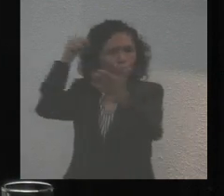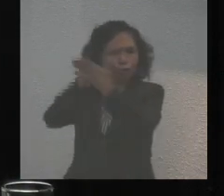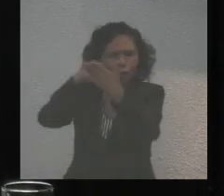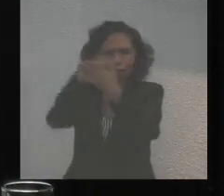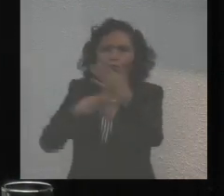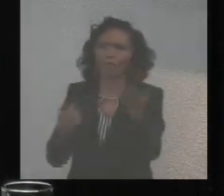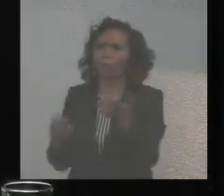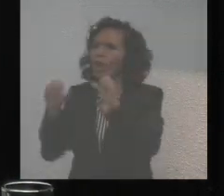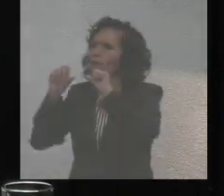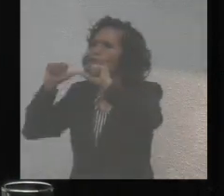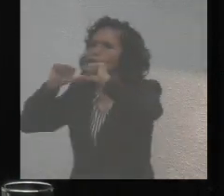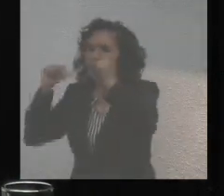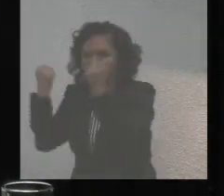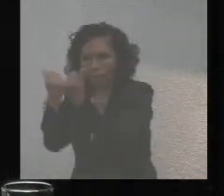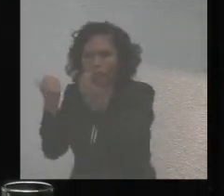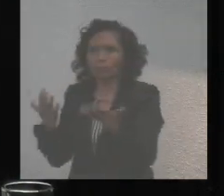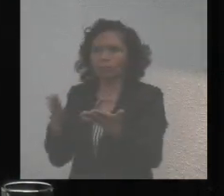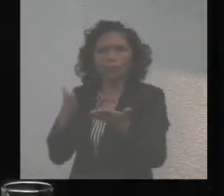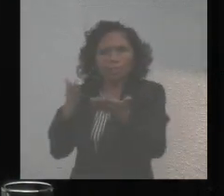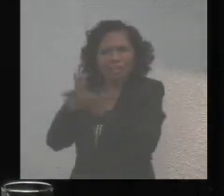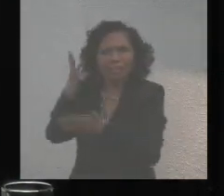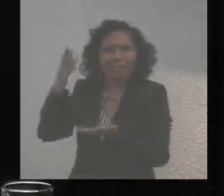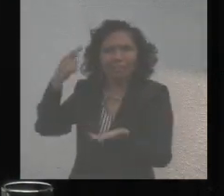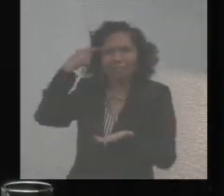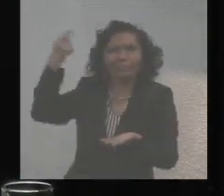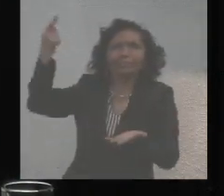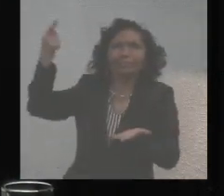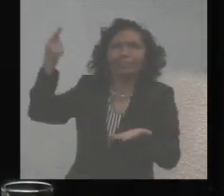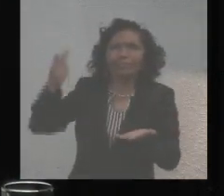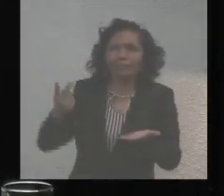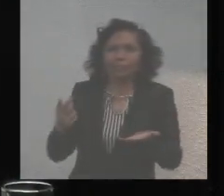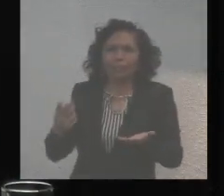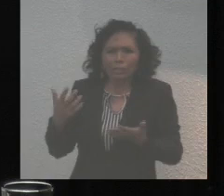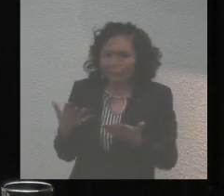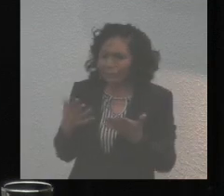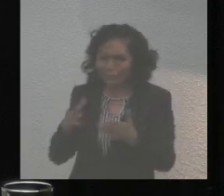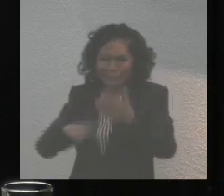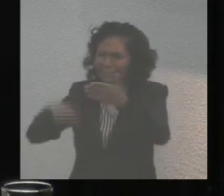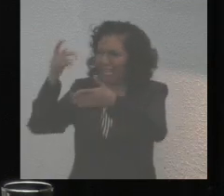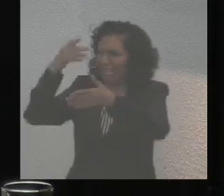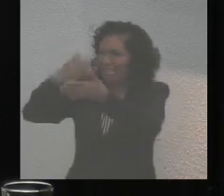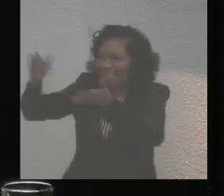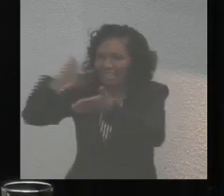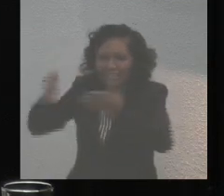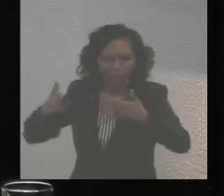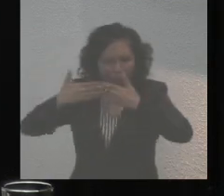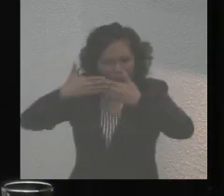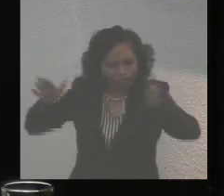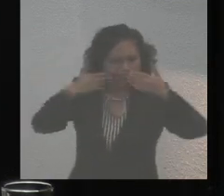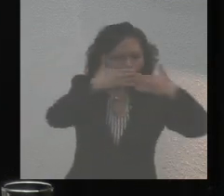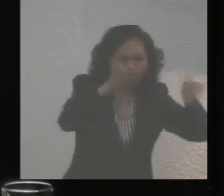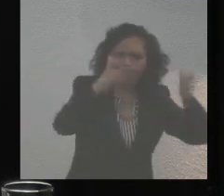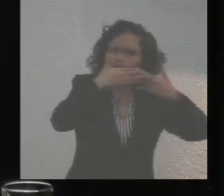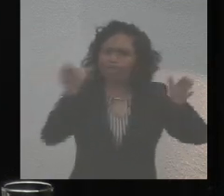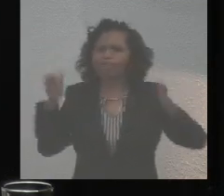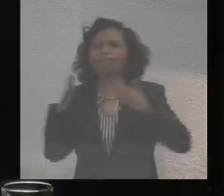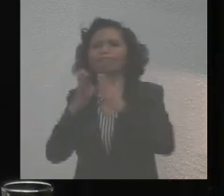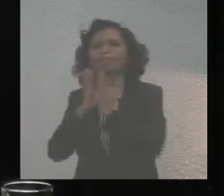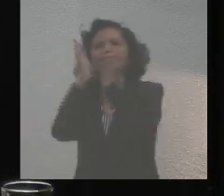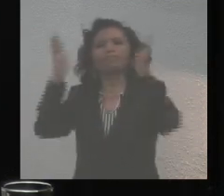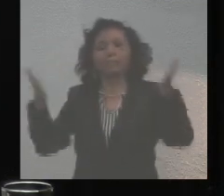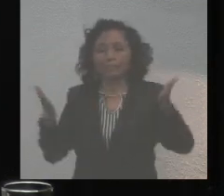las organizaciones civiles, que saquen a las viejas estructuras a la calle, que abran espacios de participación y